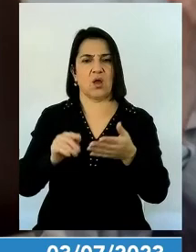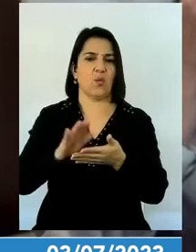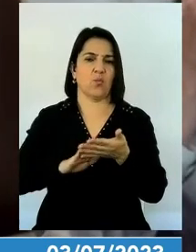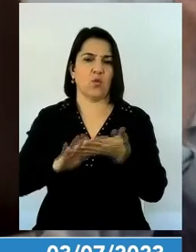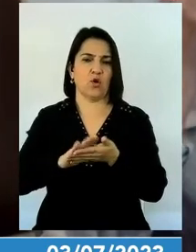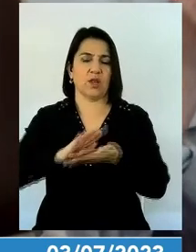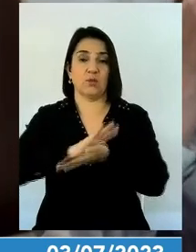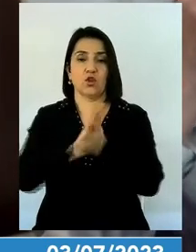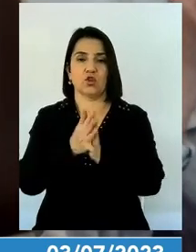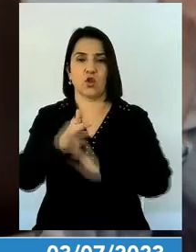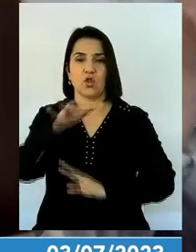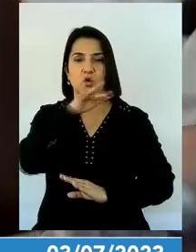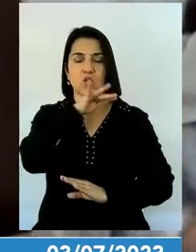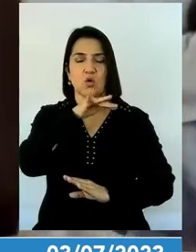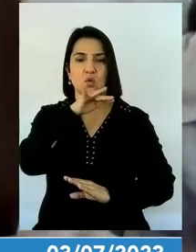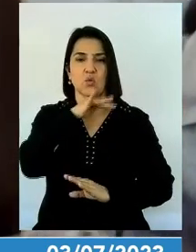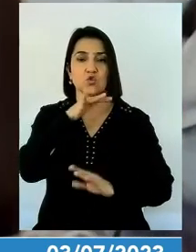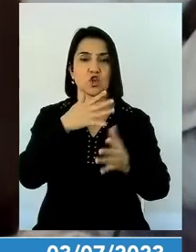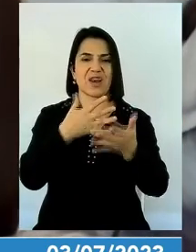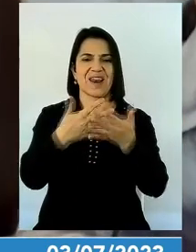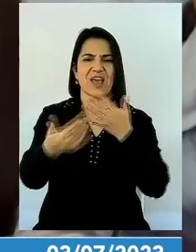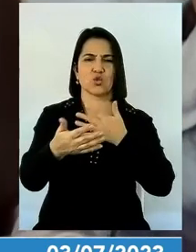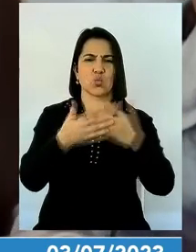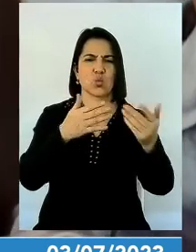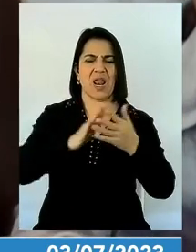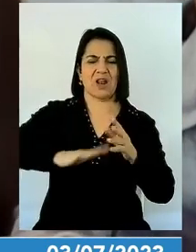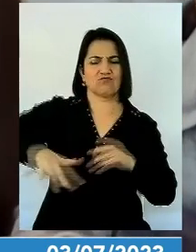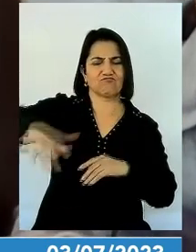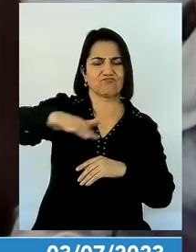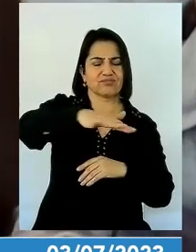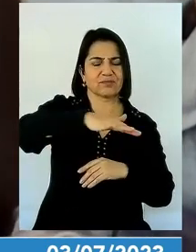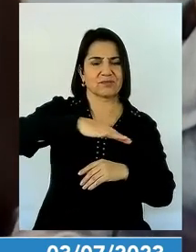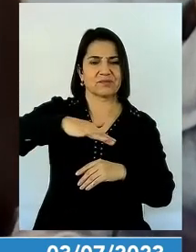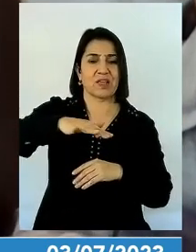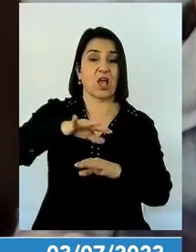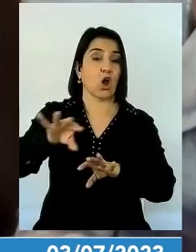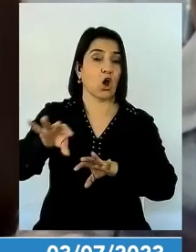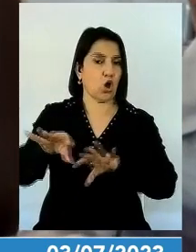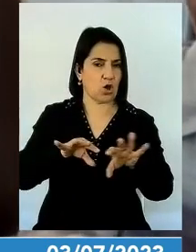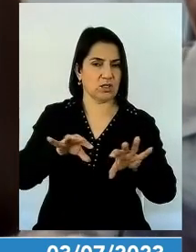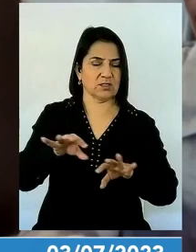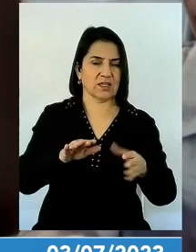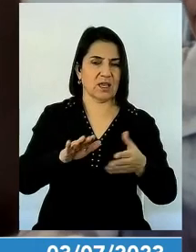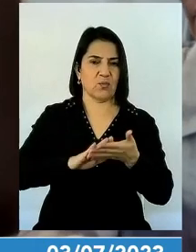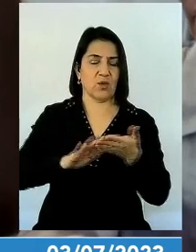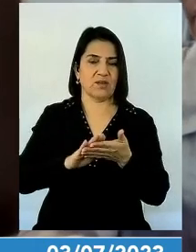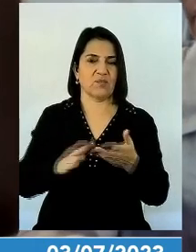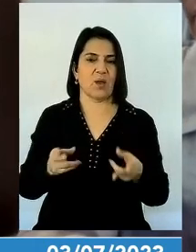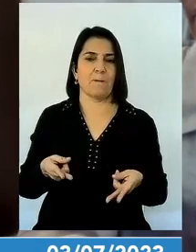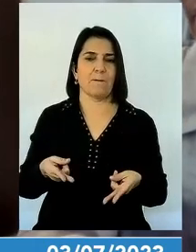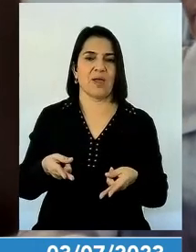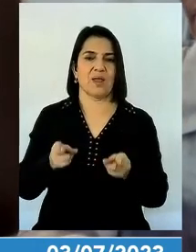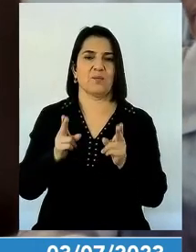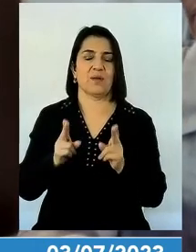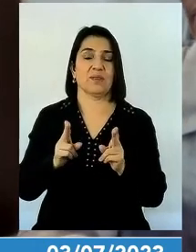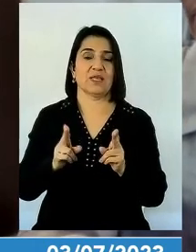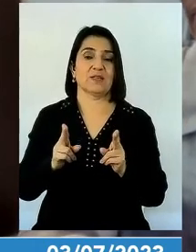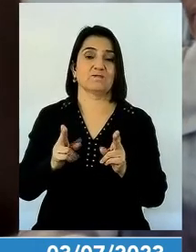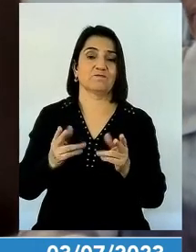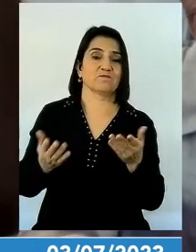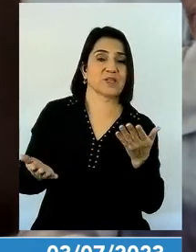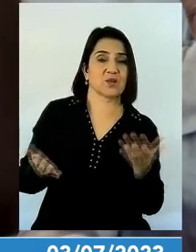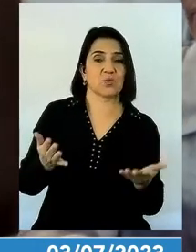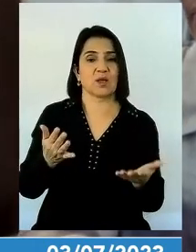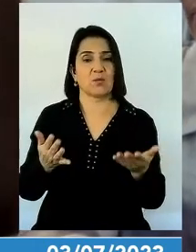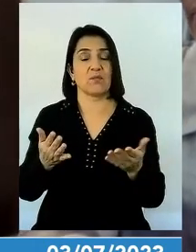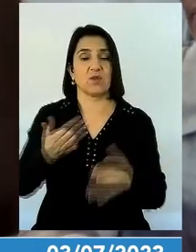el ecosistema, con los recursos, por ejemplo, nos va a permitir, de alguna manera, que nosotros